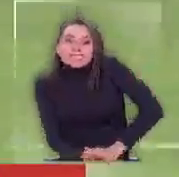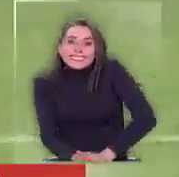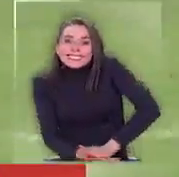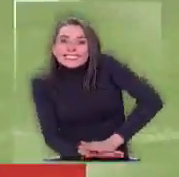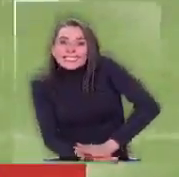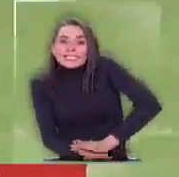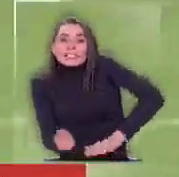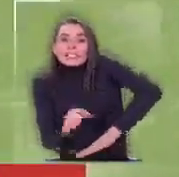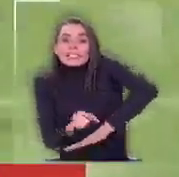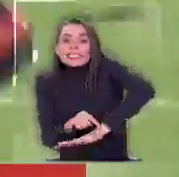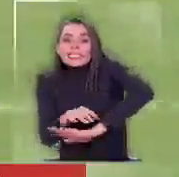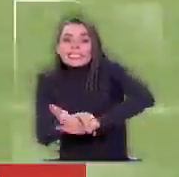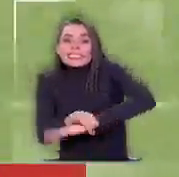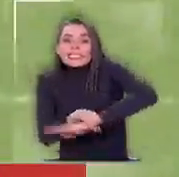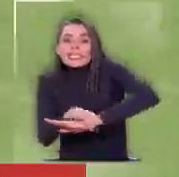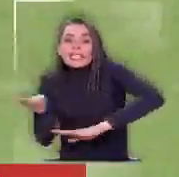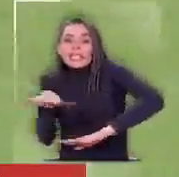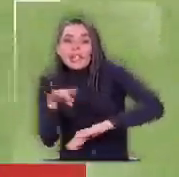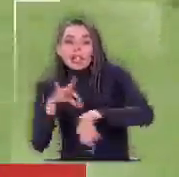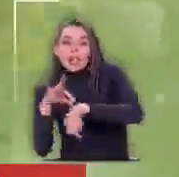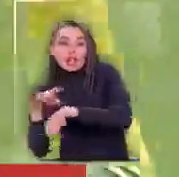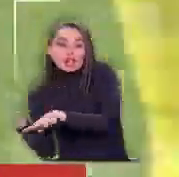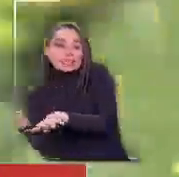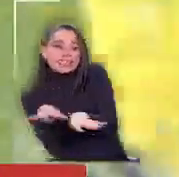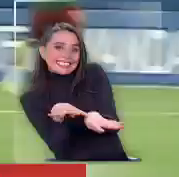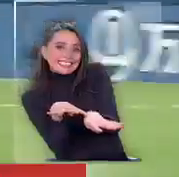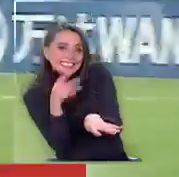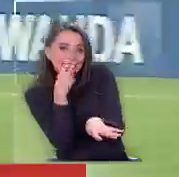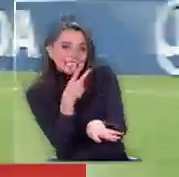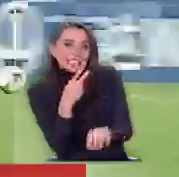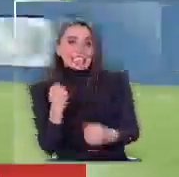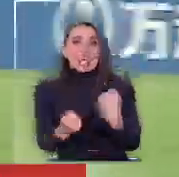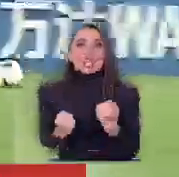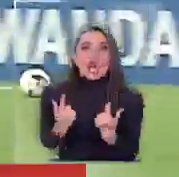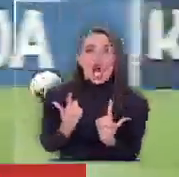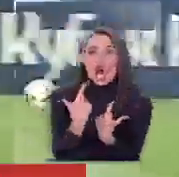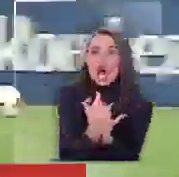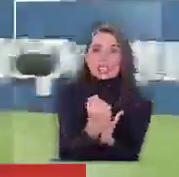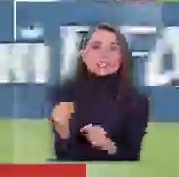Este tobillo tenía en alerta al cuerpo médico, más aún cuando había que correr rápido.